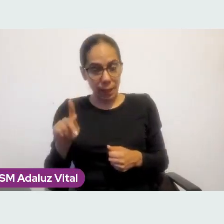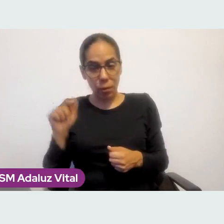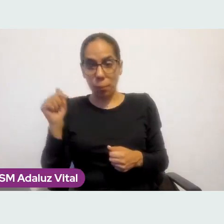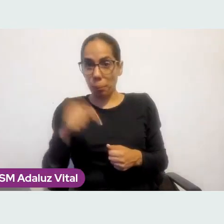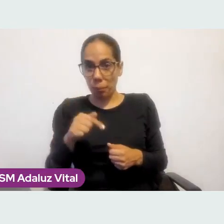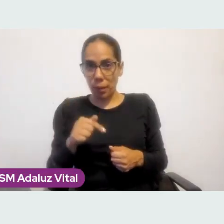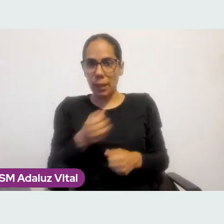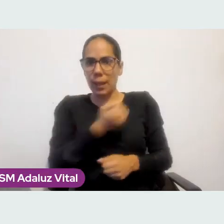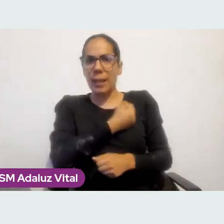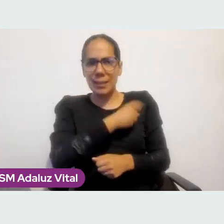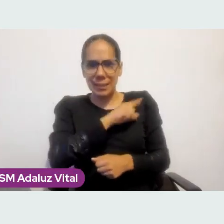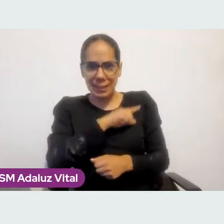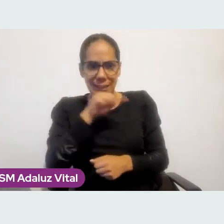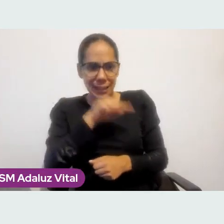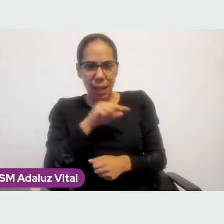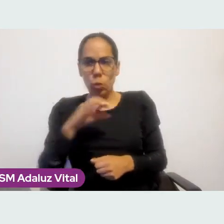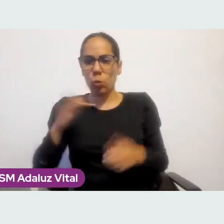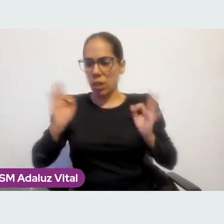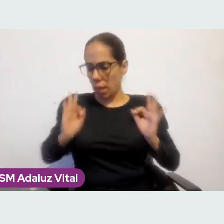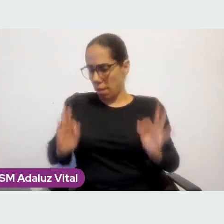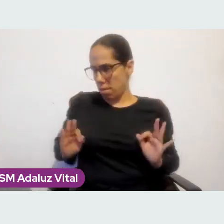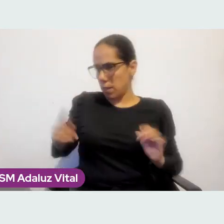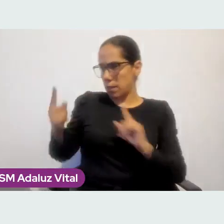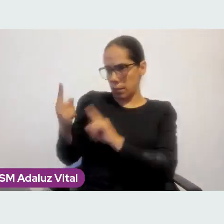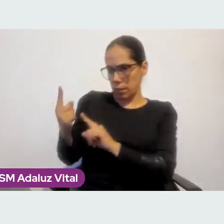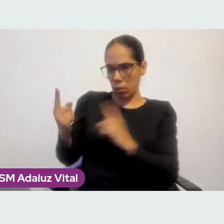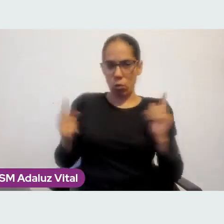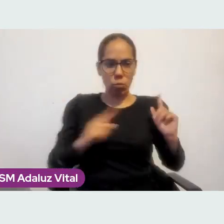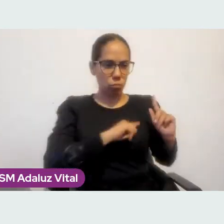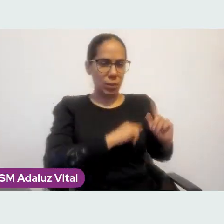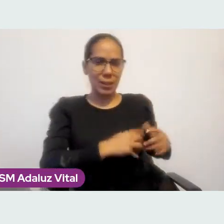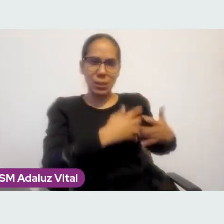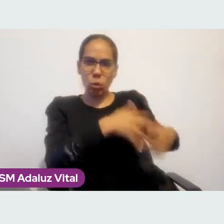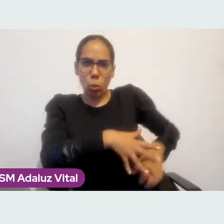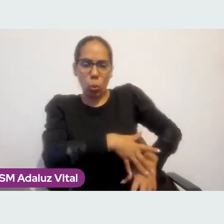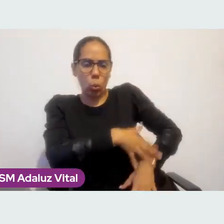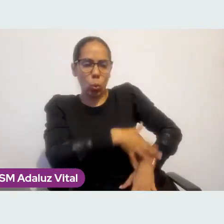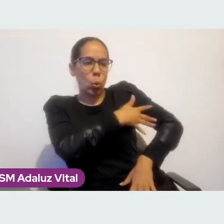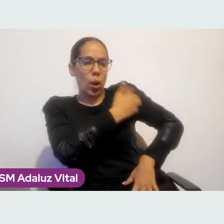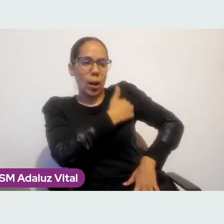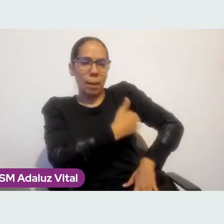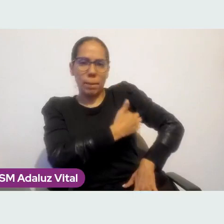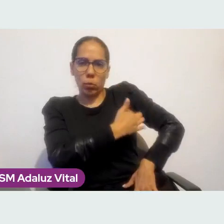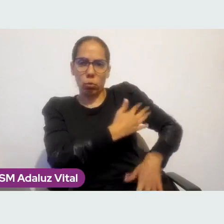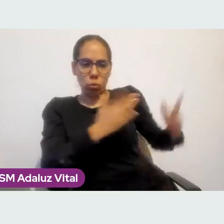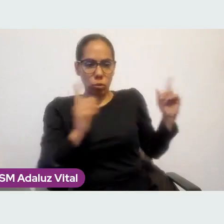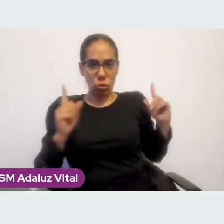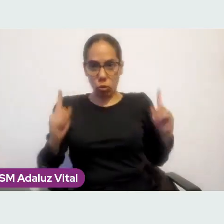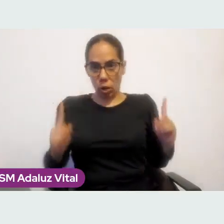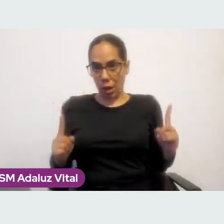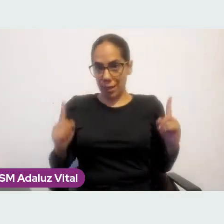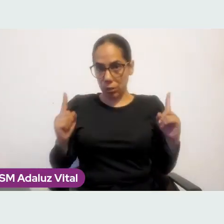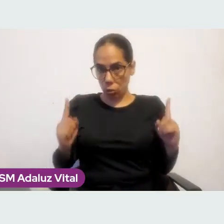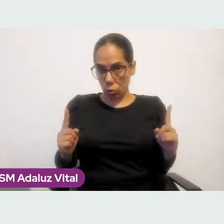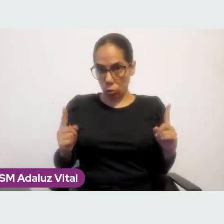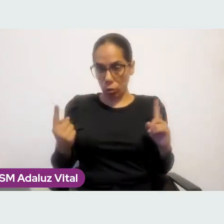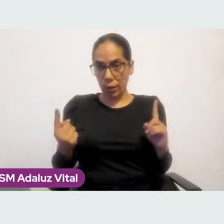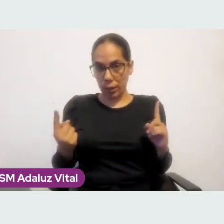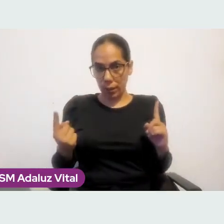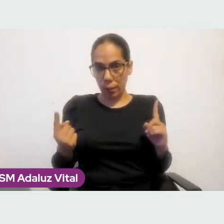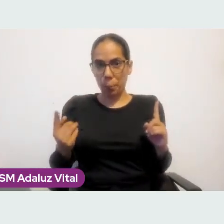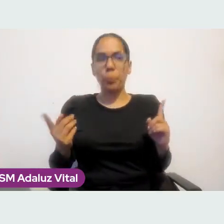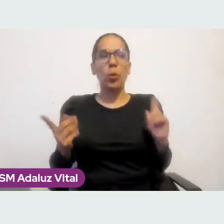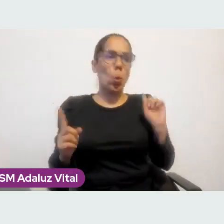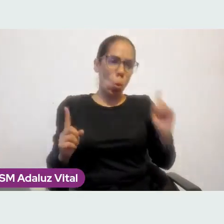lo físico y lo emocional. En ese sentido, la salud emocional tiene que ver con ese estado de ánimo que las